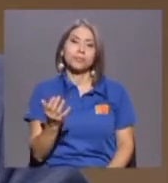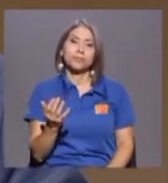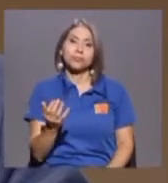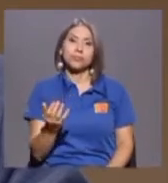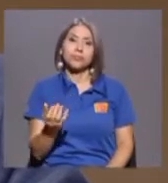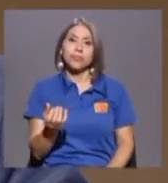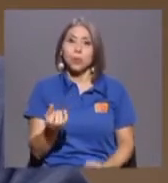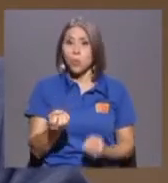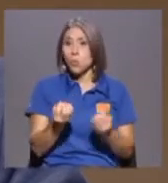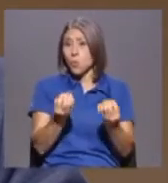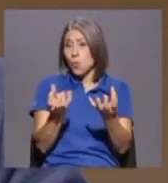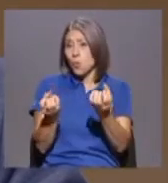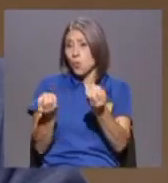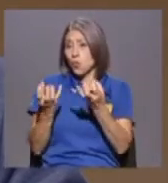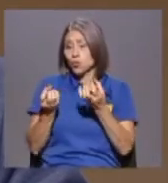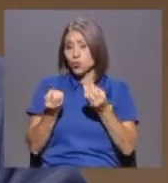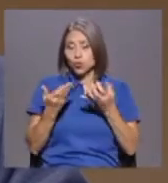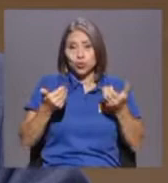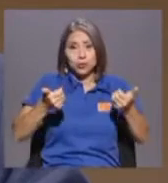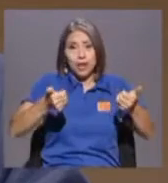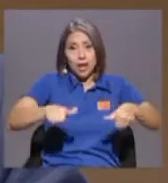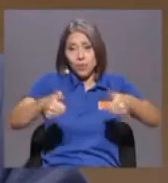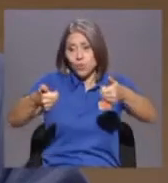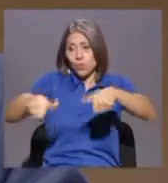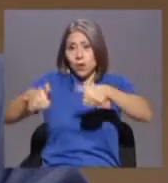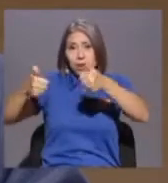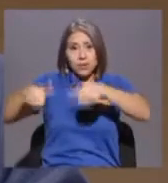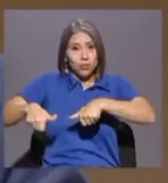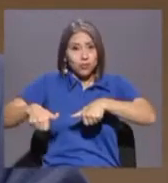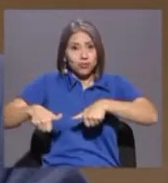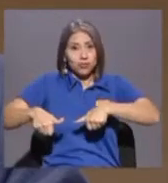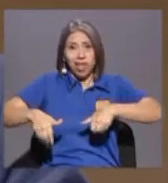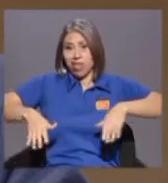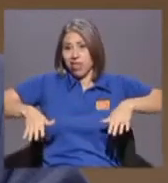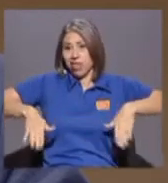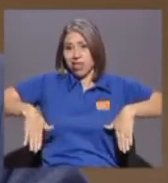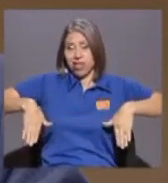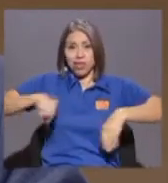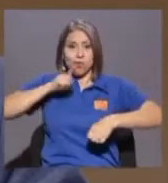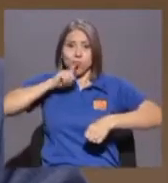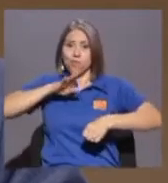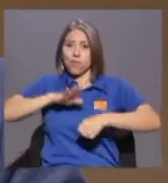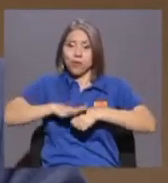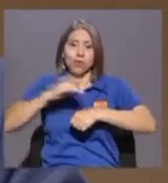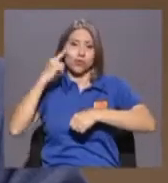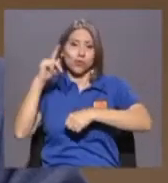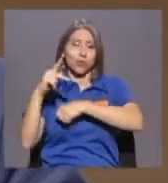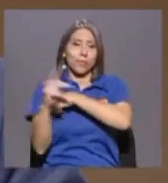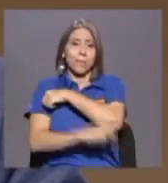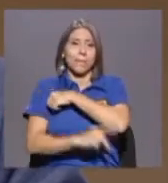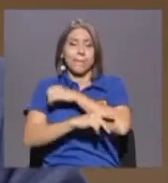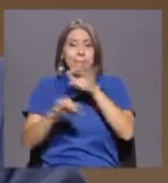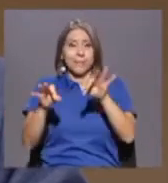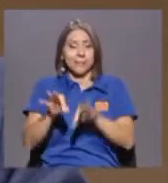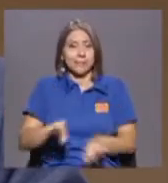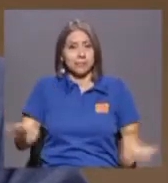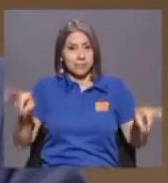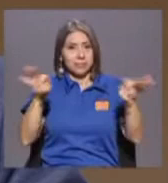muchos de esos acuerdos no están siendo cumplidos por países importantes.